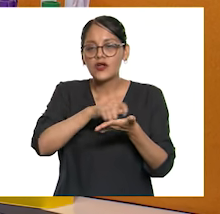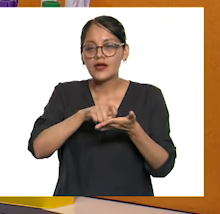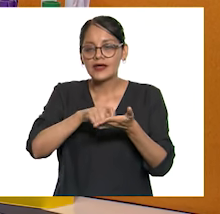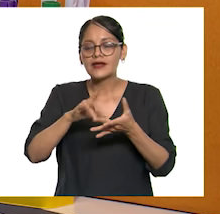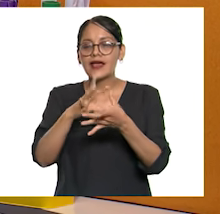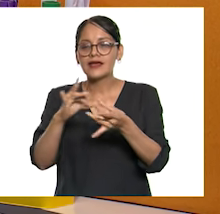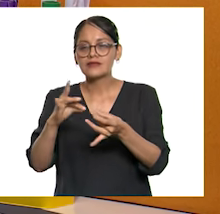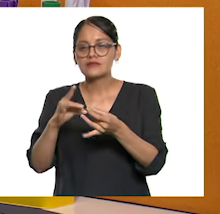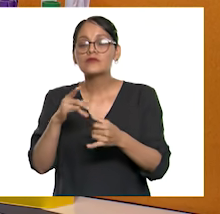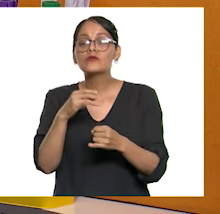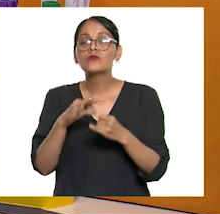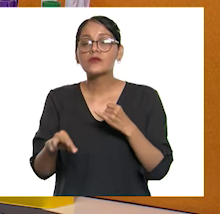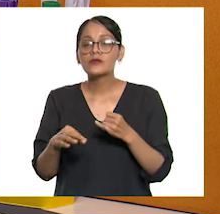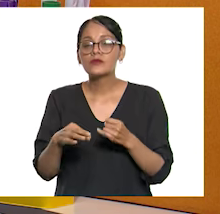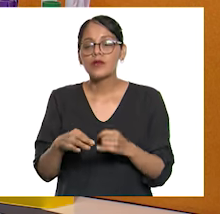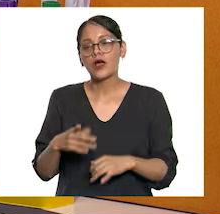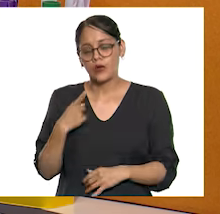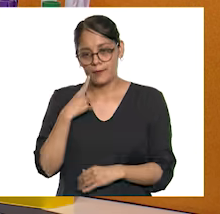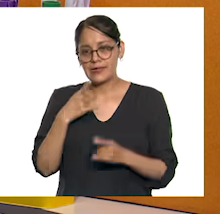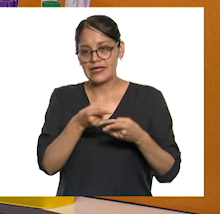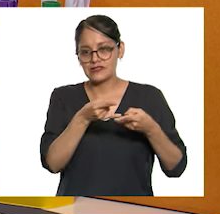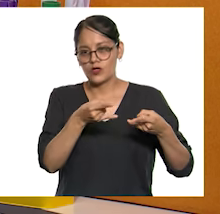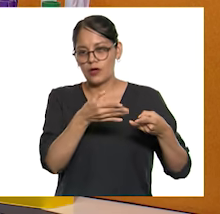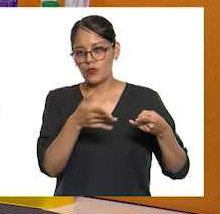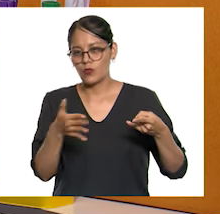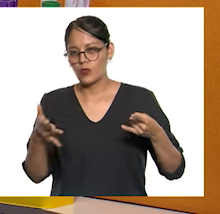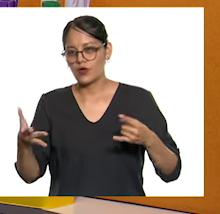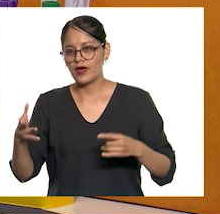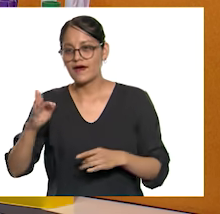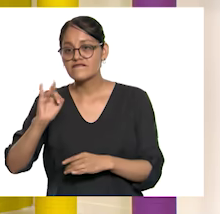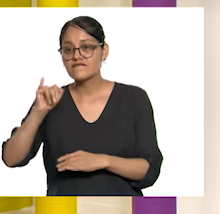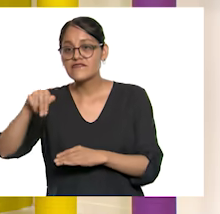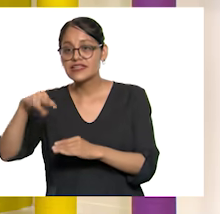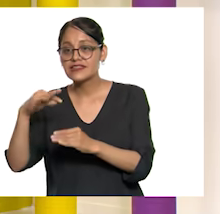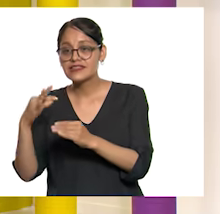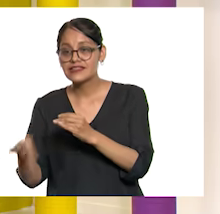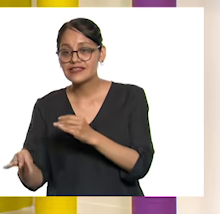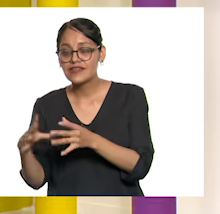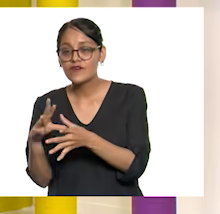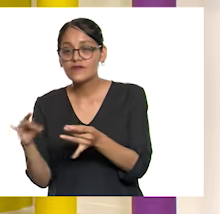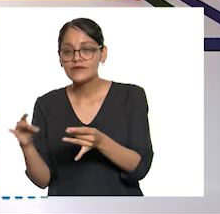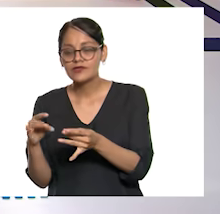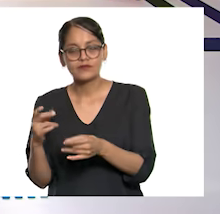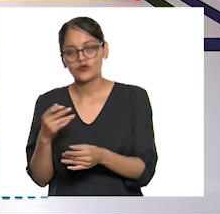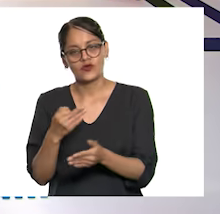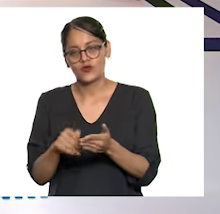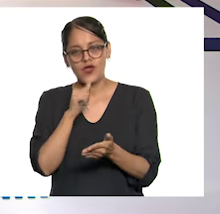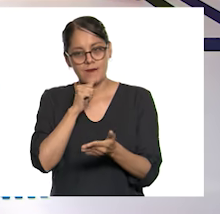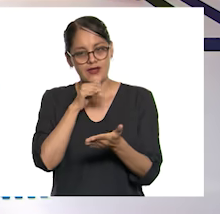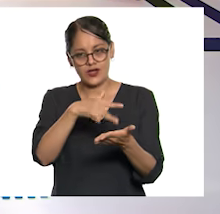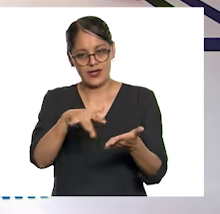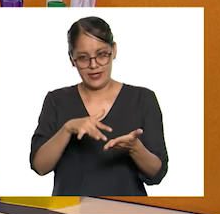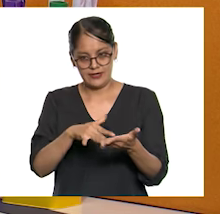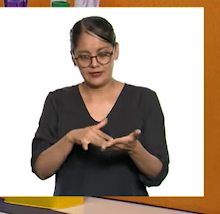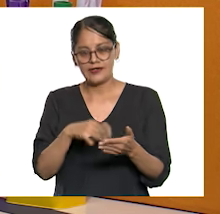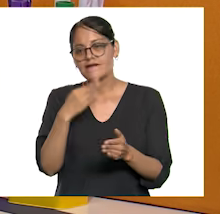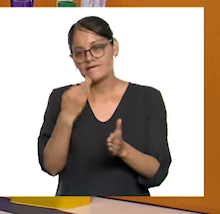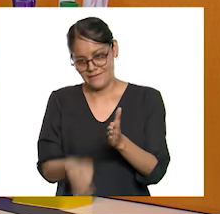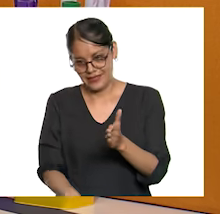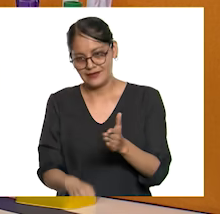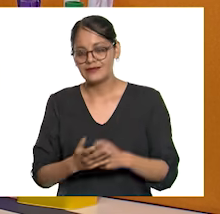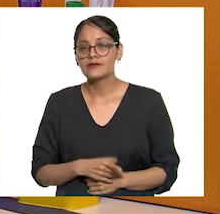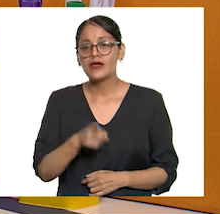la que corresponde al final del cuento. Pero es que tampoco se los leímos. No. Pueden buscar este cuento